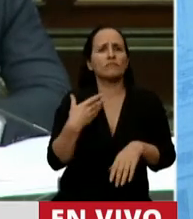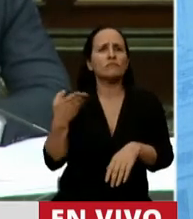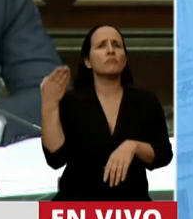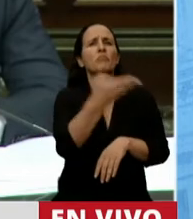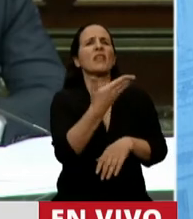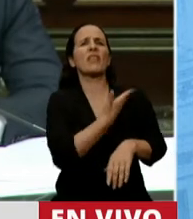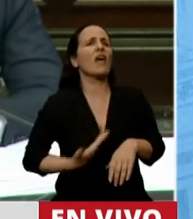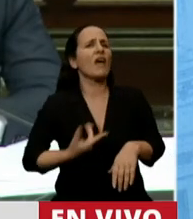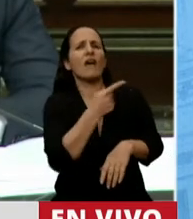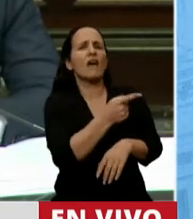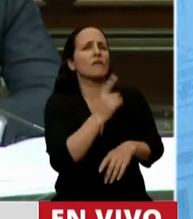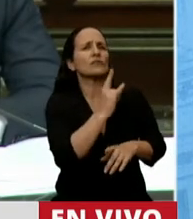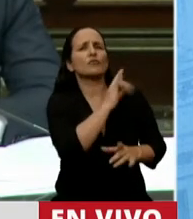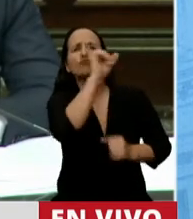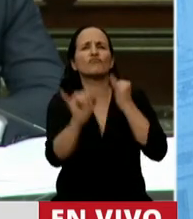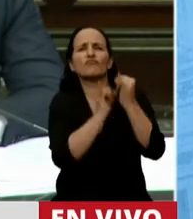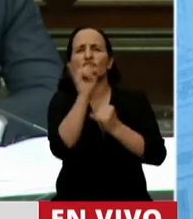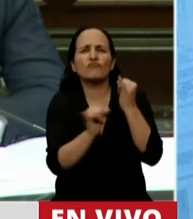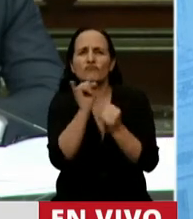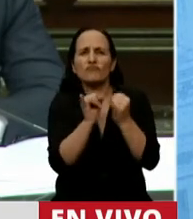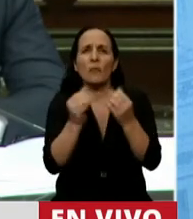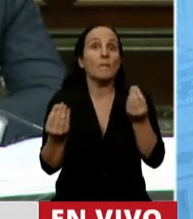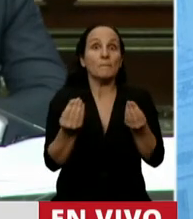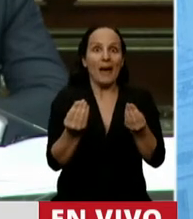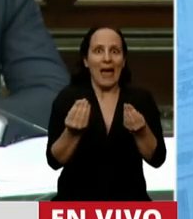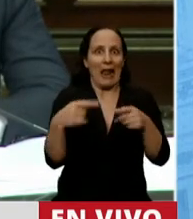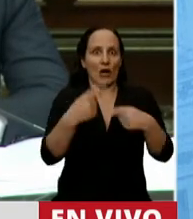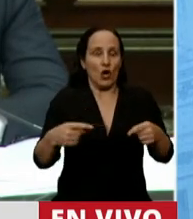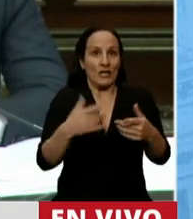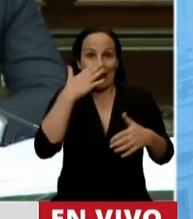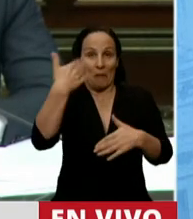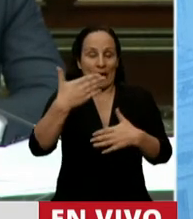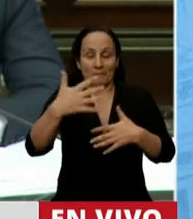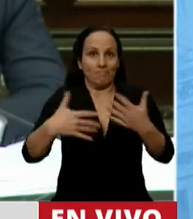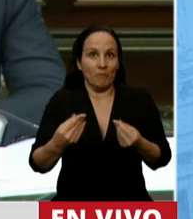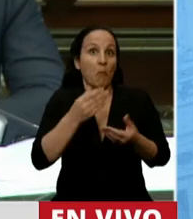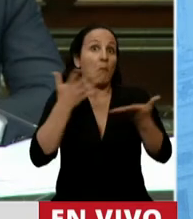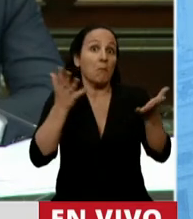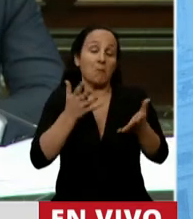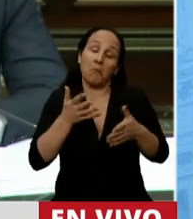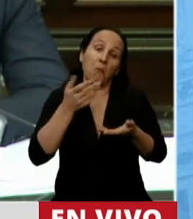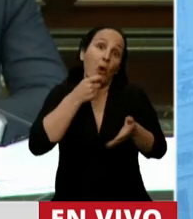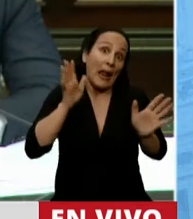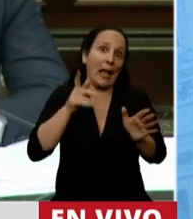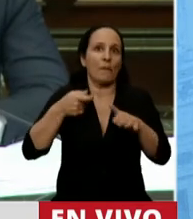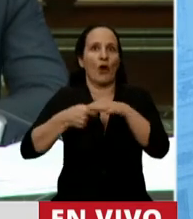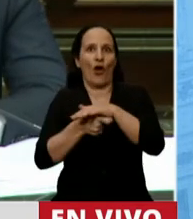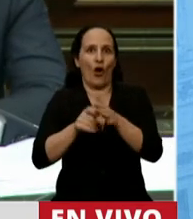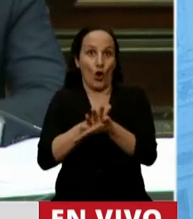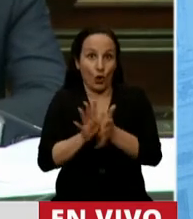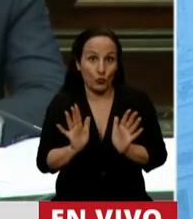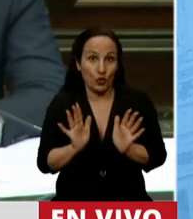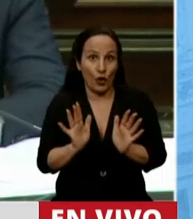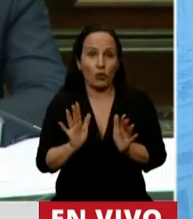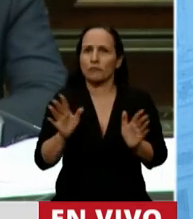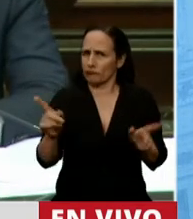son necesarias para evitar muchas otras cosas que después son inevitables, como por ejemplo los casos de corrupción. Siempre que